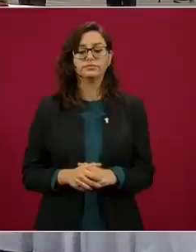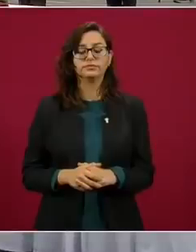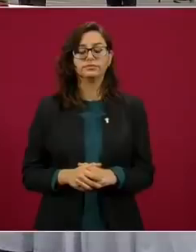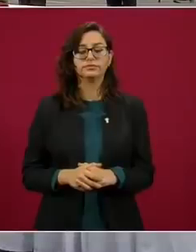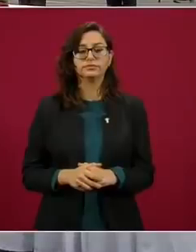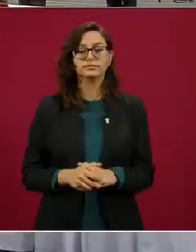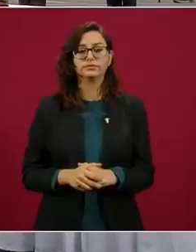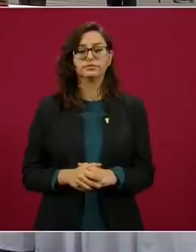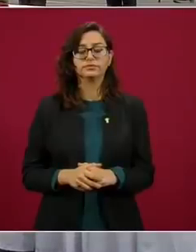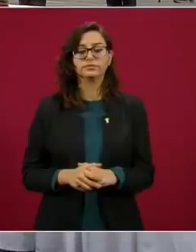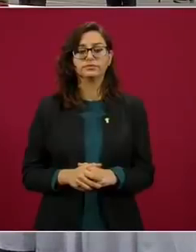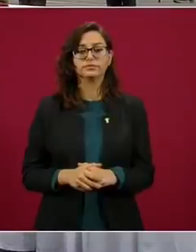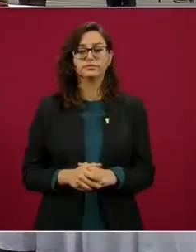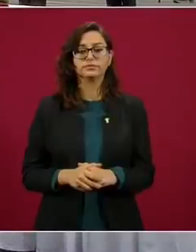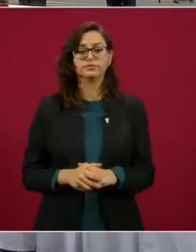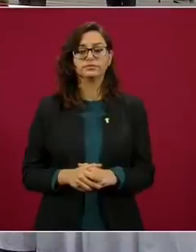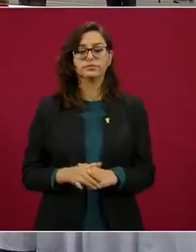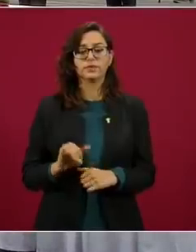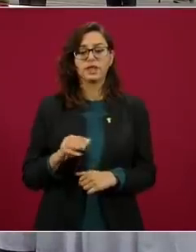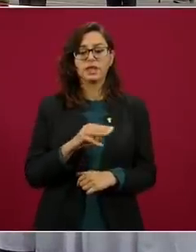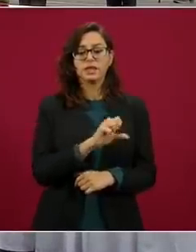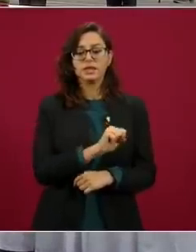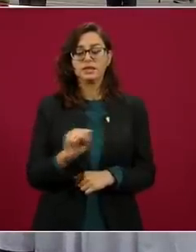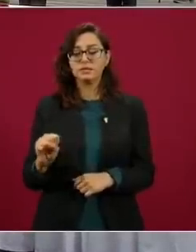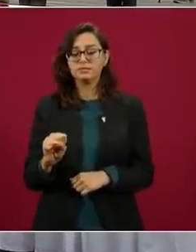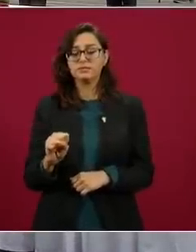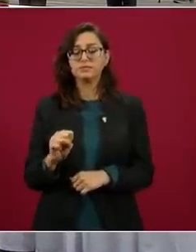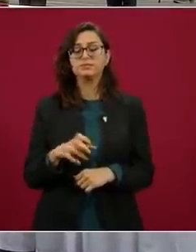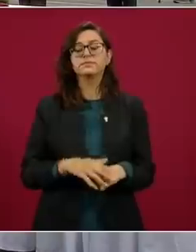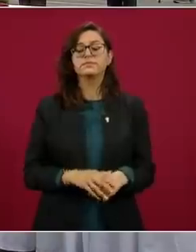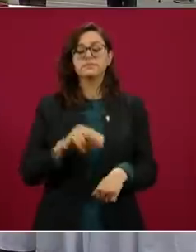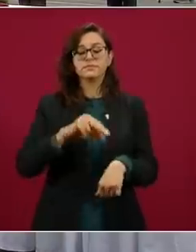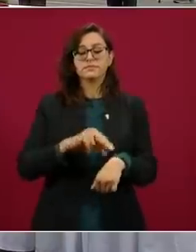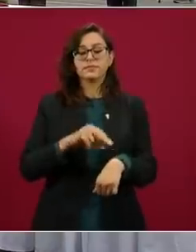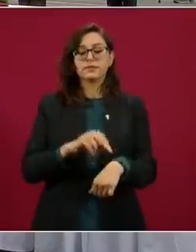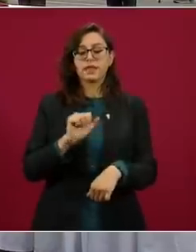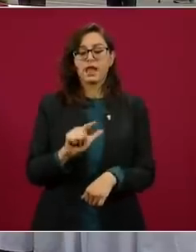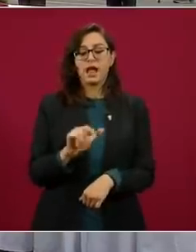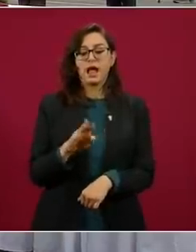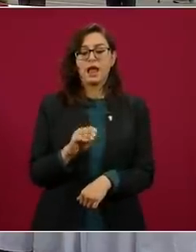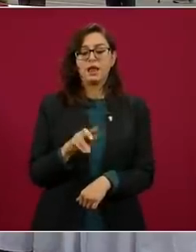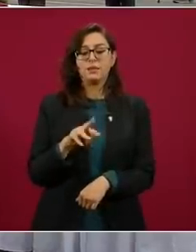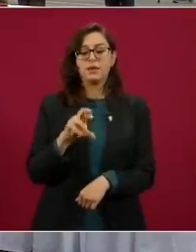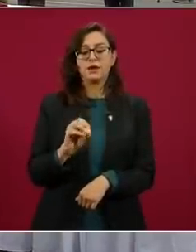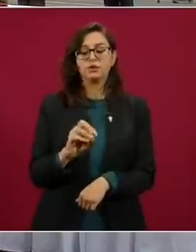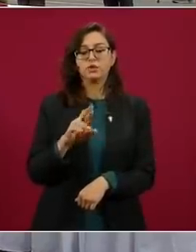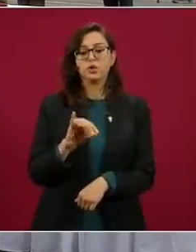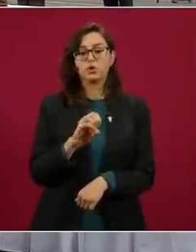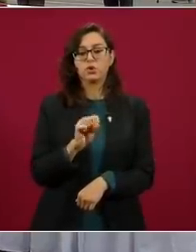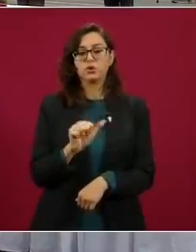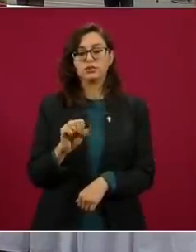del instituto mexicano del seguro social médico alberto rosas herrera